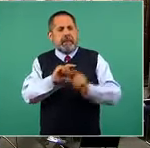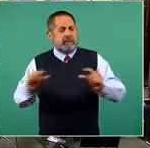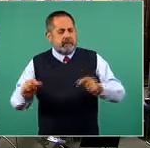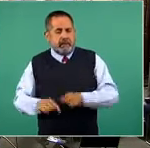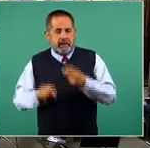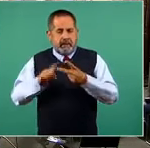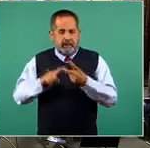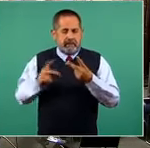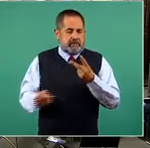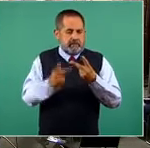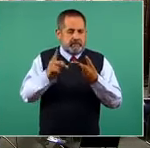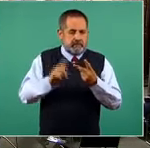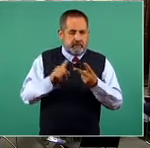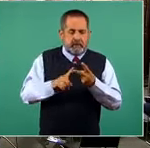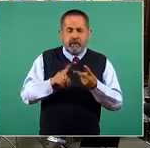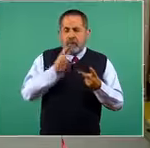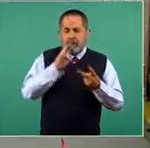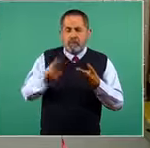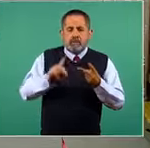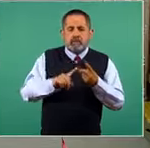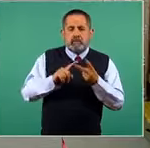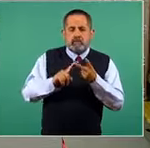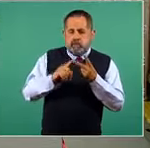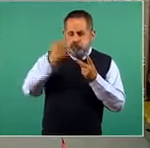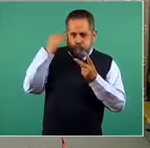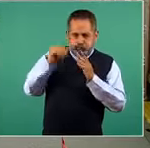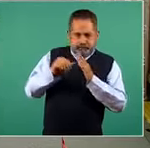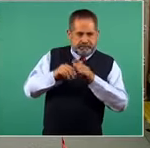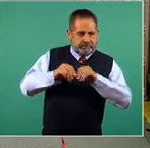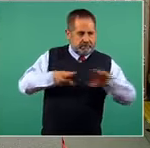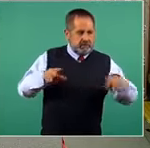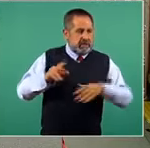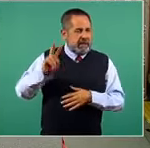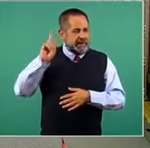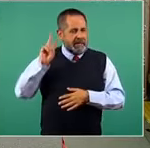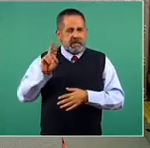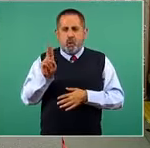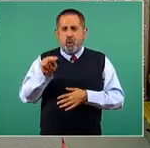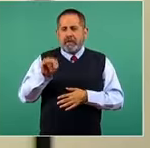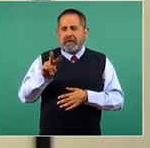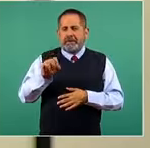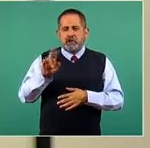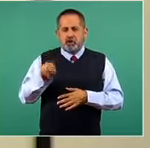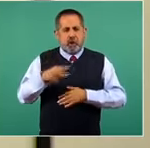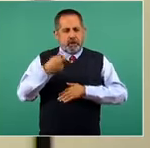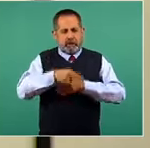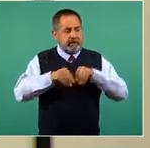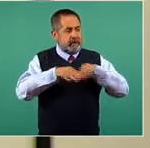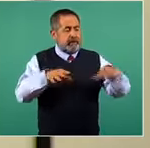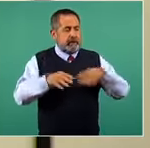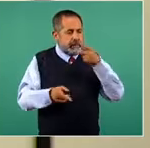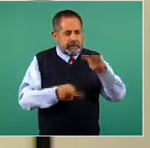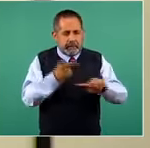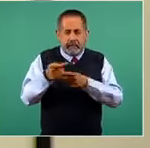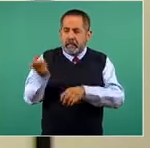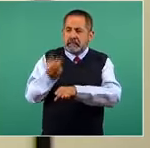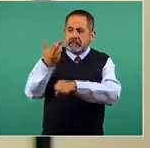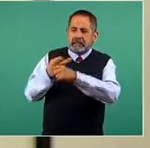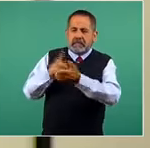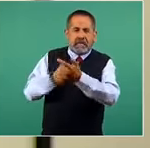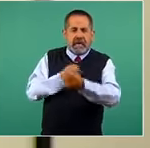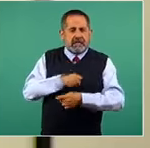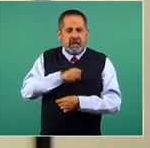segunda pregunta, en respuesta a un artículo que publicamos en Univisión el viernes en el que hablábamos de este tema, para el que buscamos a la Secretaría de Salud y